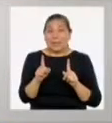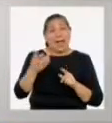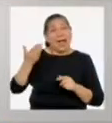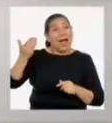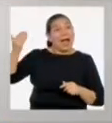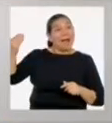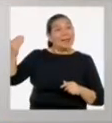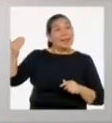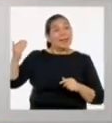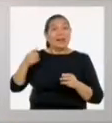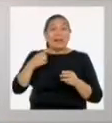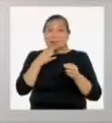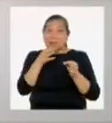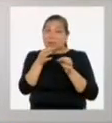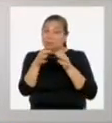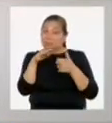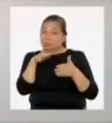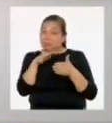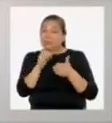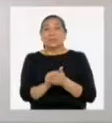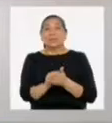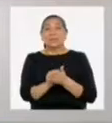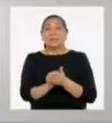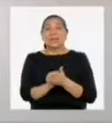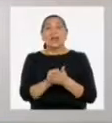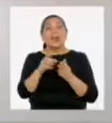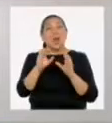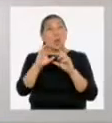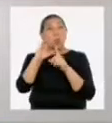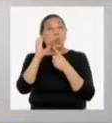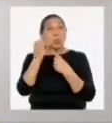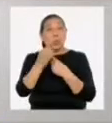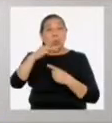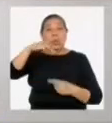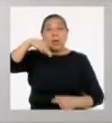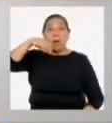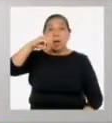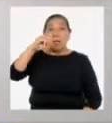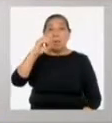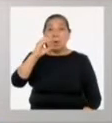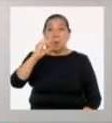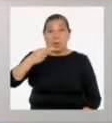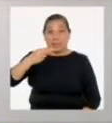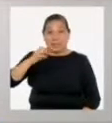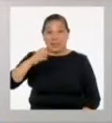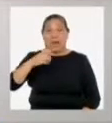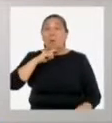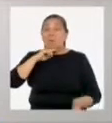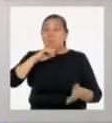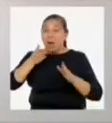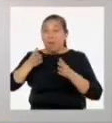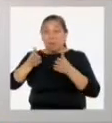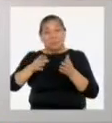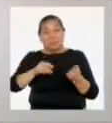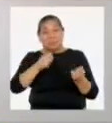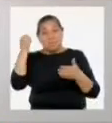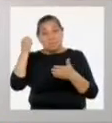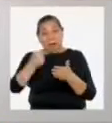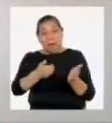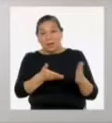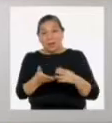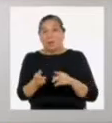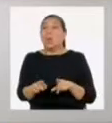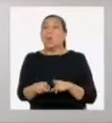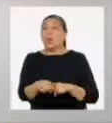¿Recuerdas que en el anterior programa hemos estudiado que los mochicas realizaban sacrificios humanos? Pues al